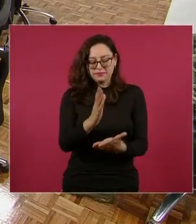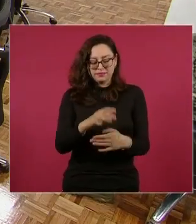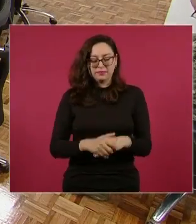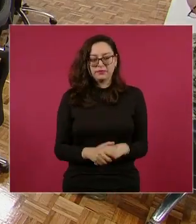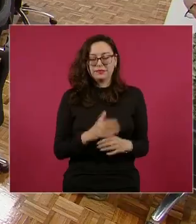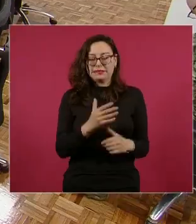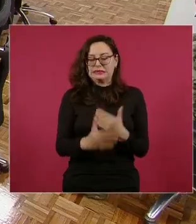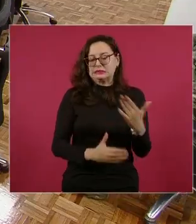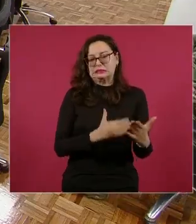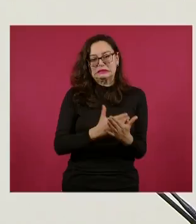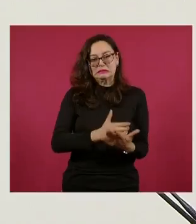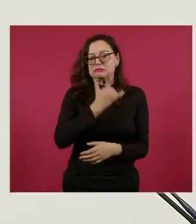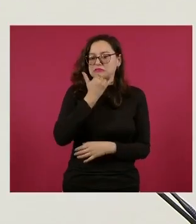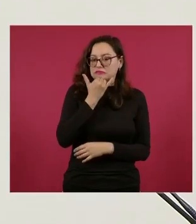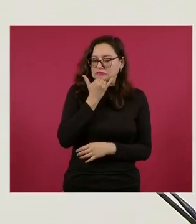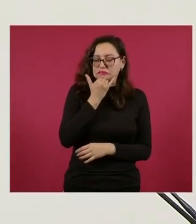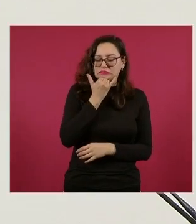Ofrezco disculpa